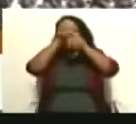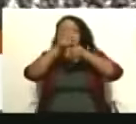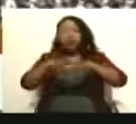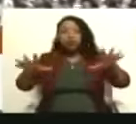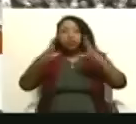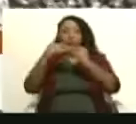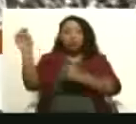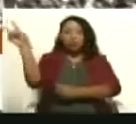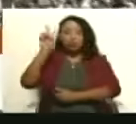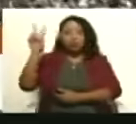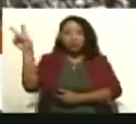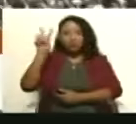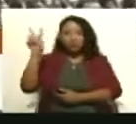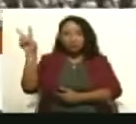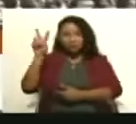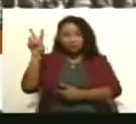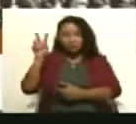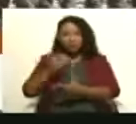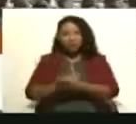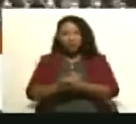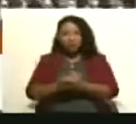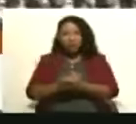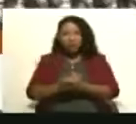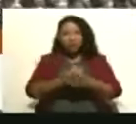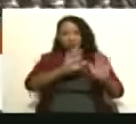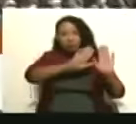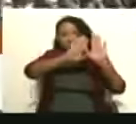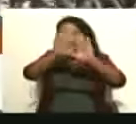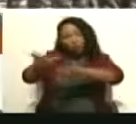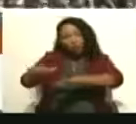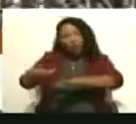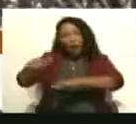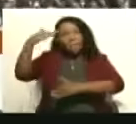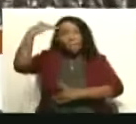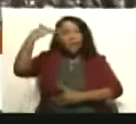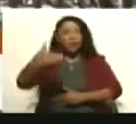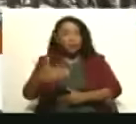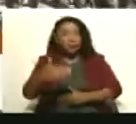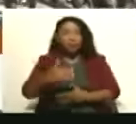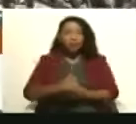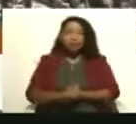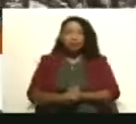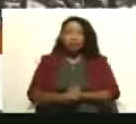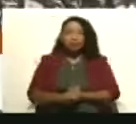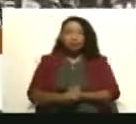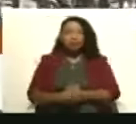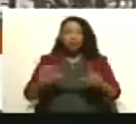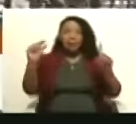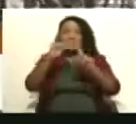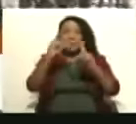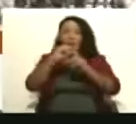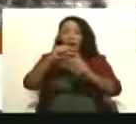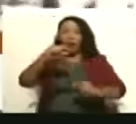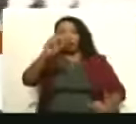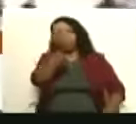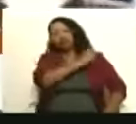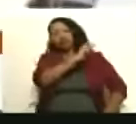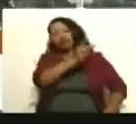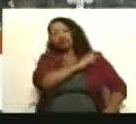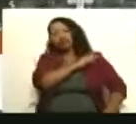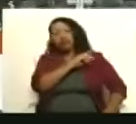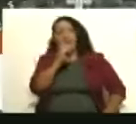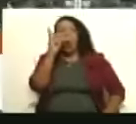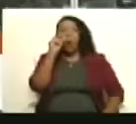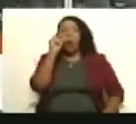territorio nacional de Seguridad Ciudadana para apoyar al Plan República. Además ha dicho... A continuación, palabras del ciudadano general en jefe Domingo Antonio